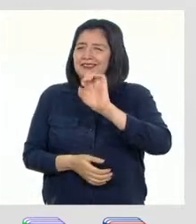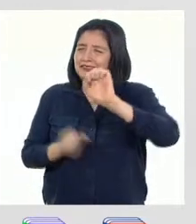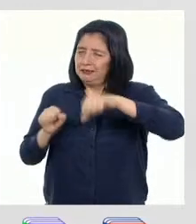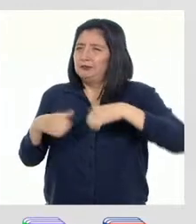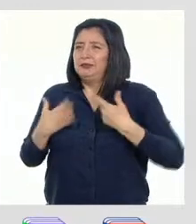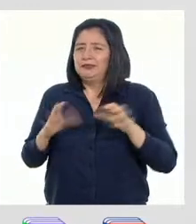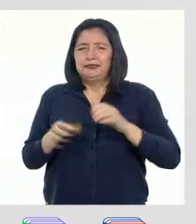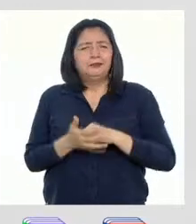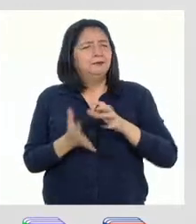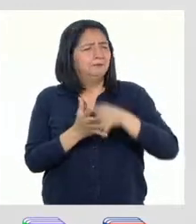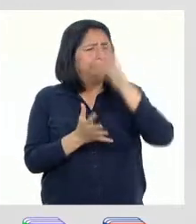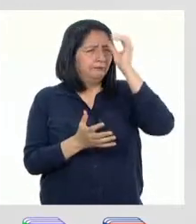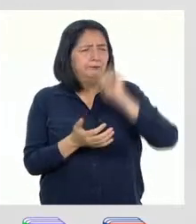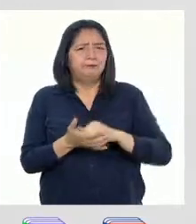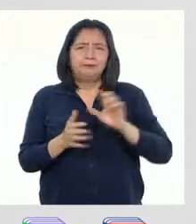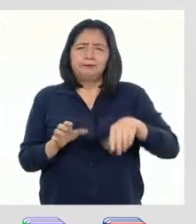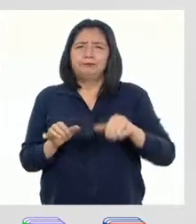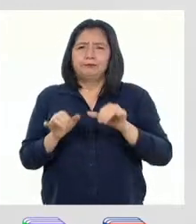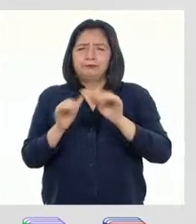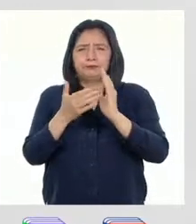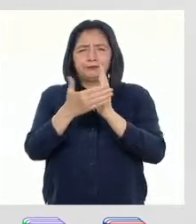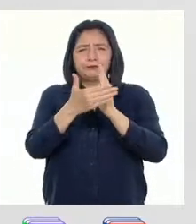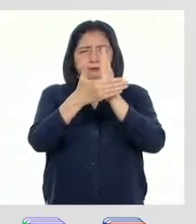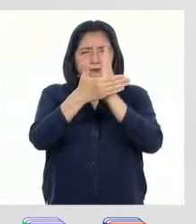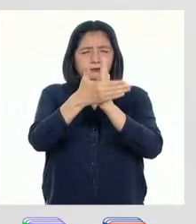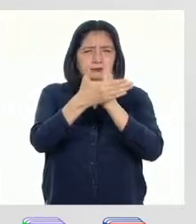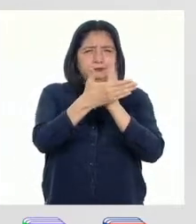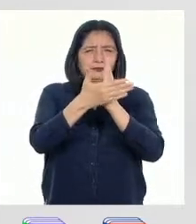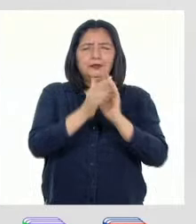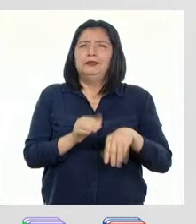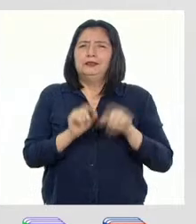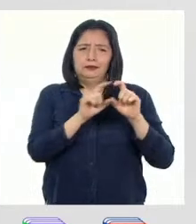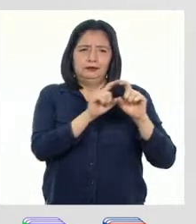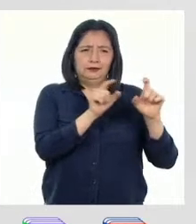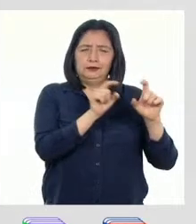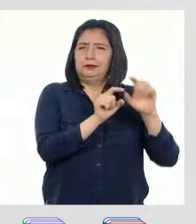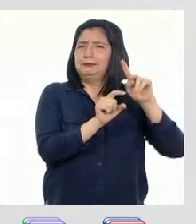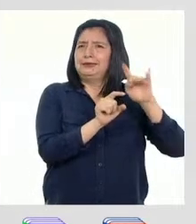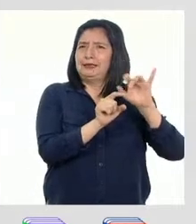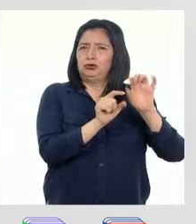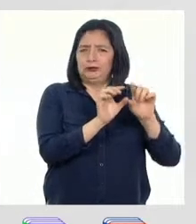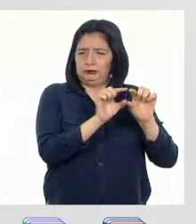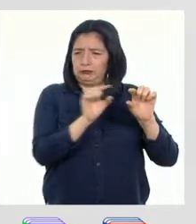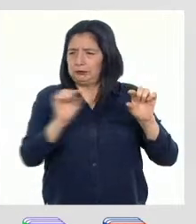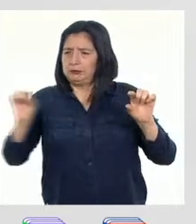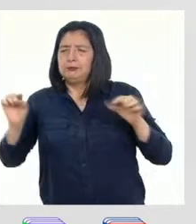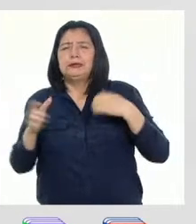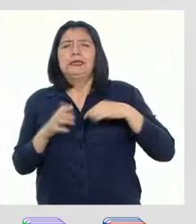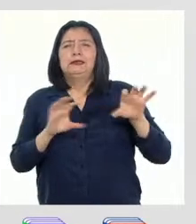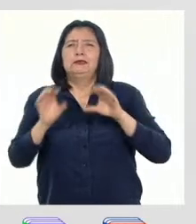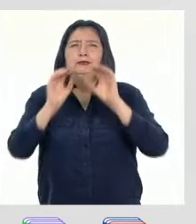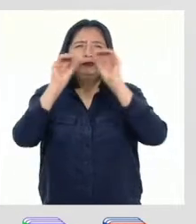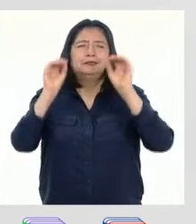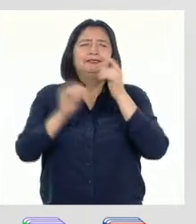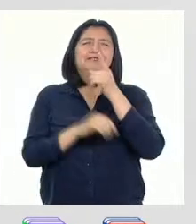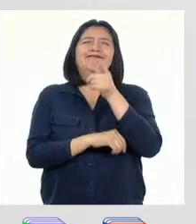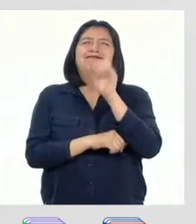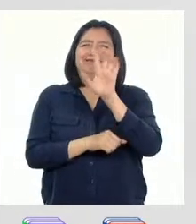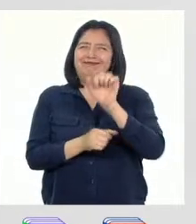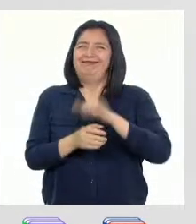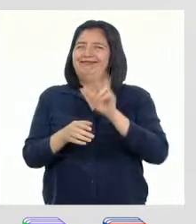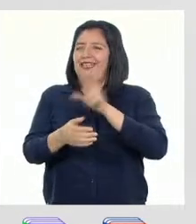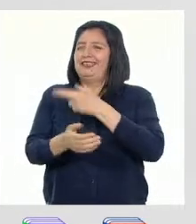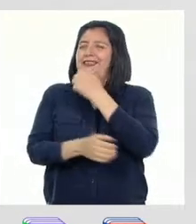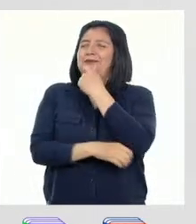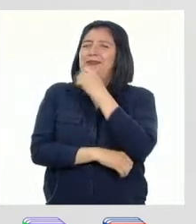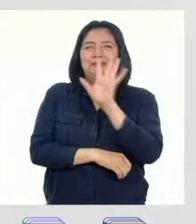logré. Aprendimos sobre simetría y patrones y eso nos sirvió para crear nuestras propias decoraciones. Me salió una